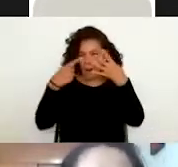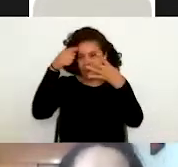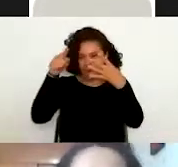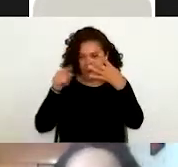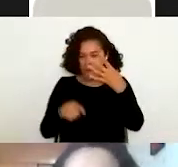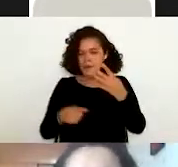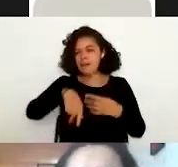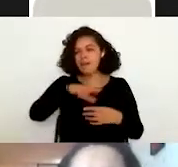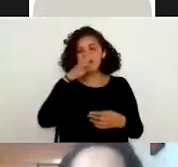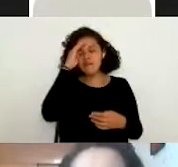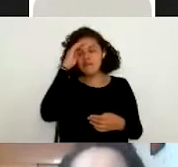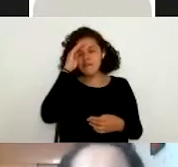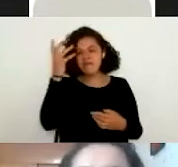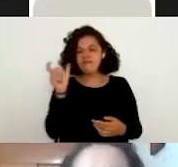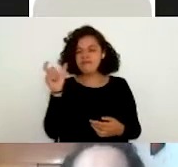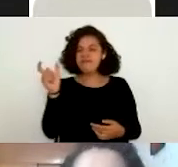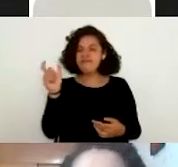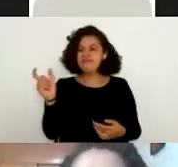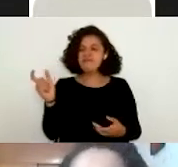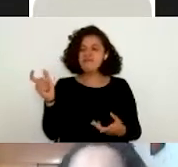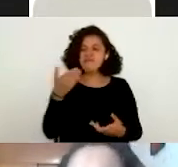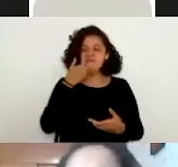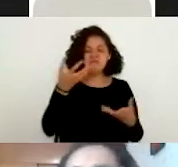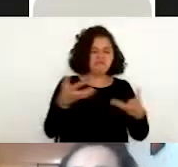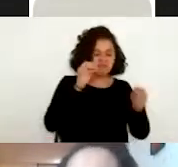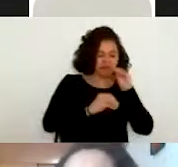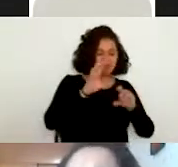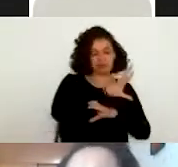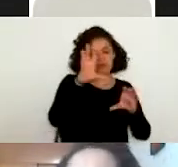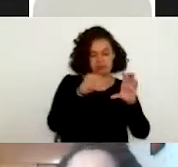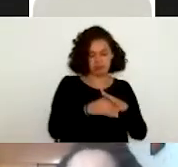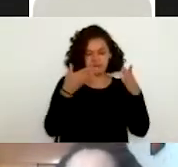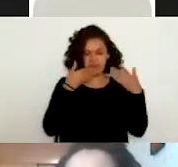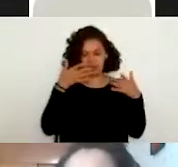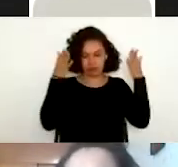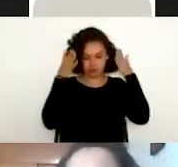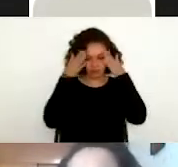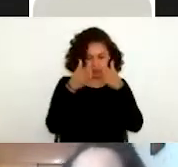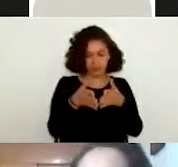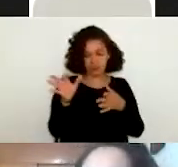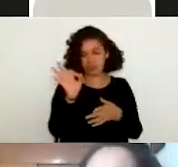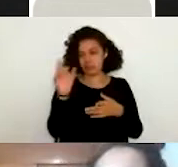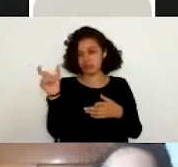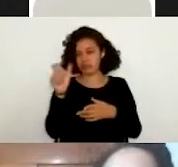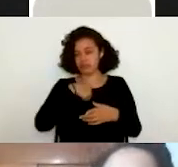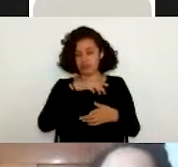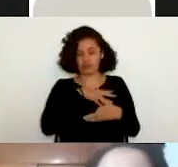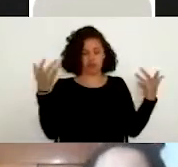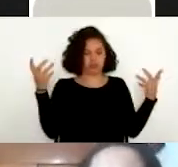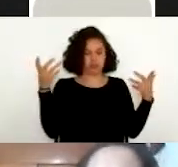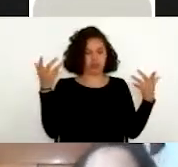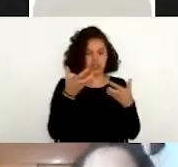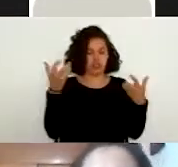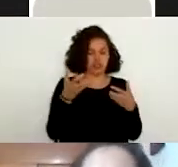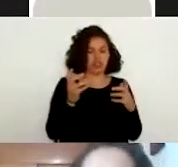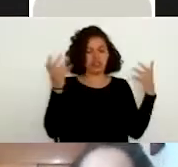lo implementaron era completo, era congruente, o ya a la hora de implementarlo se dieron cuenta de que tal vez